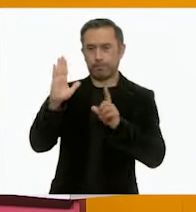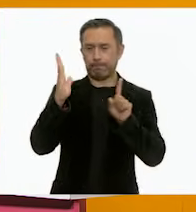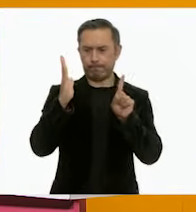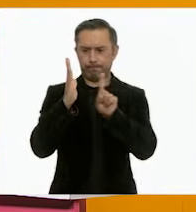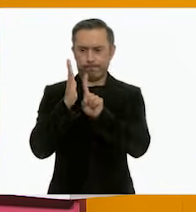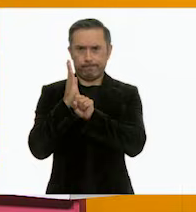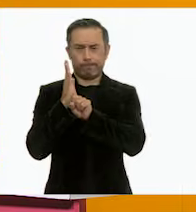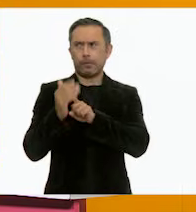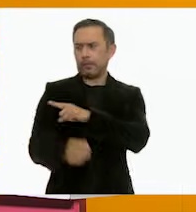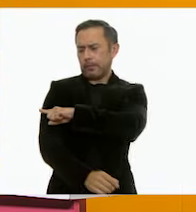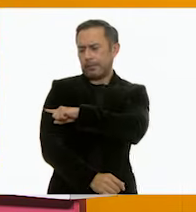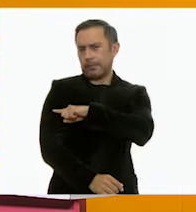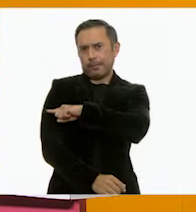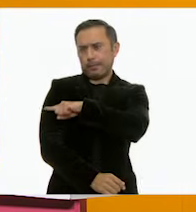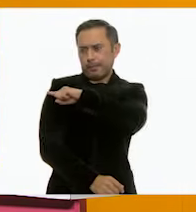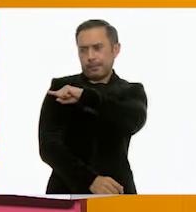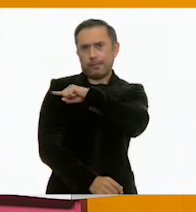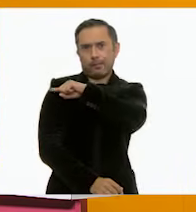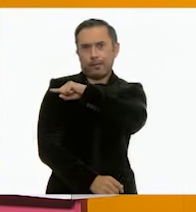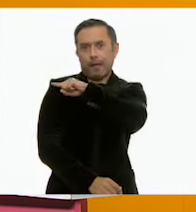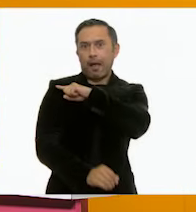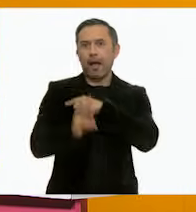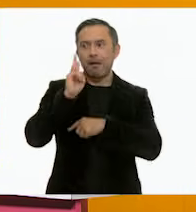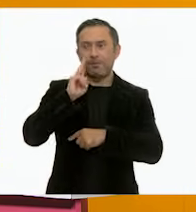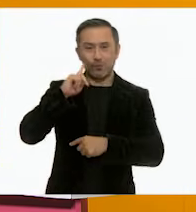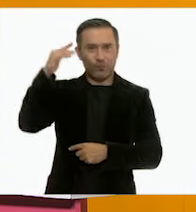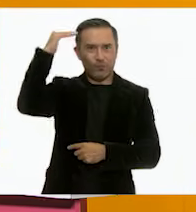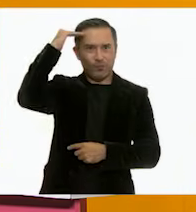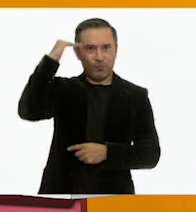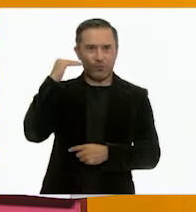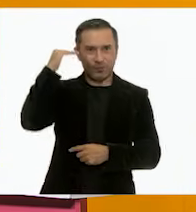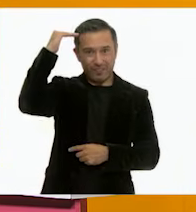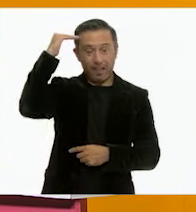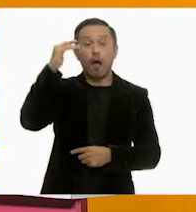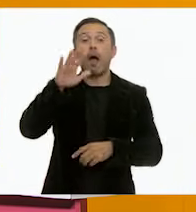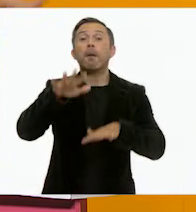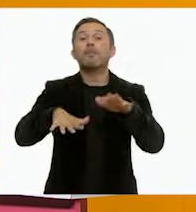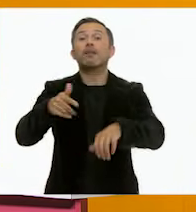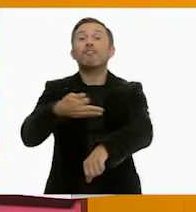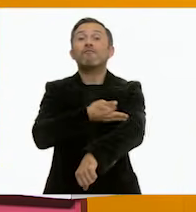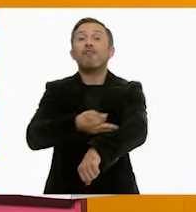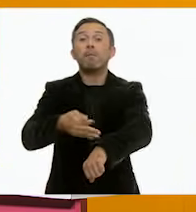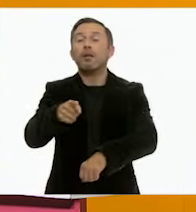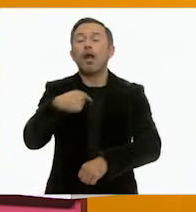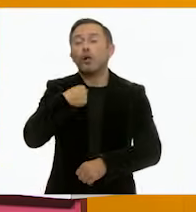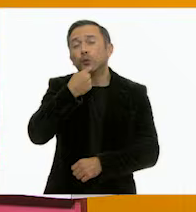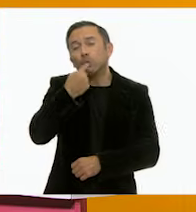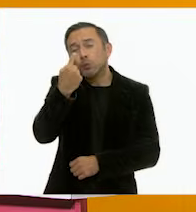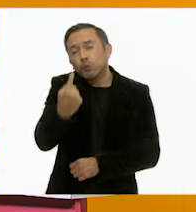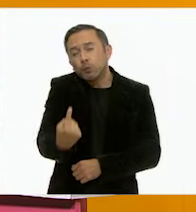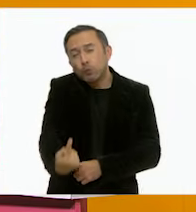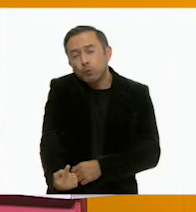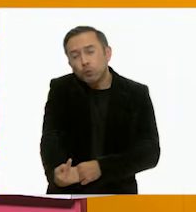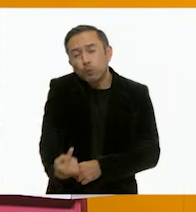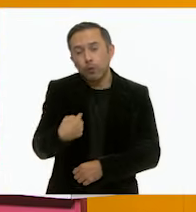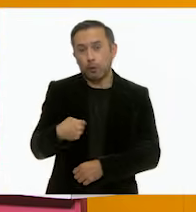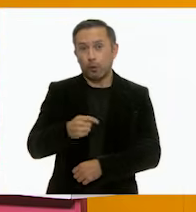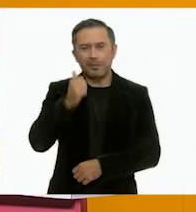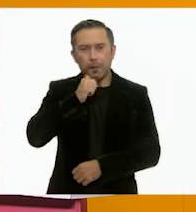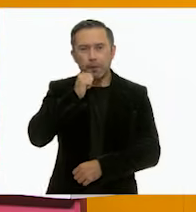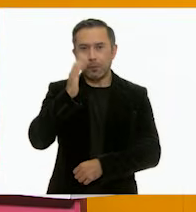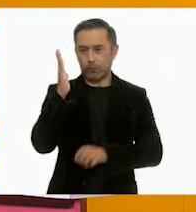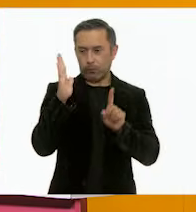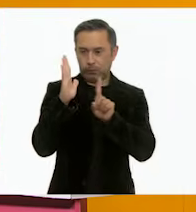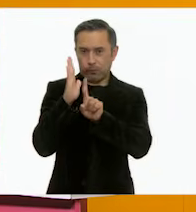crecido. Incluso a veces nuestros familiares, desde que somos pequeñitos hasta que vamos creciendo, van haciendo marquitas en la